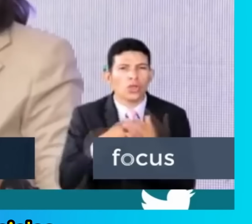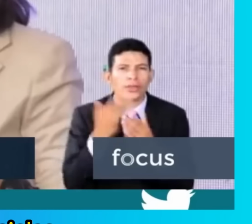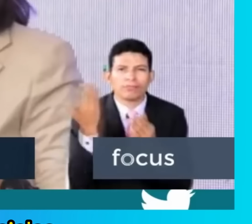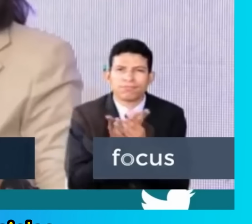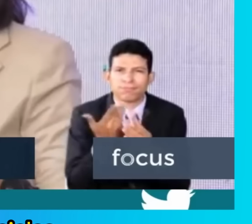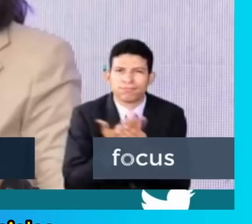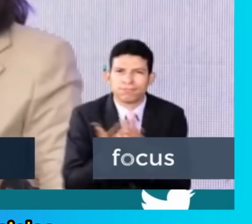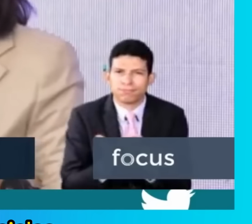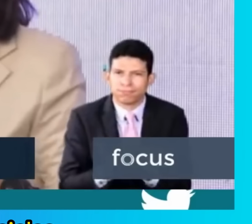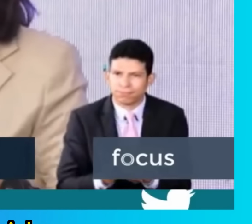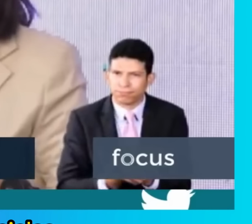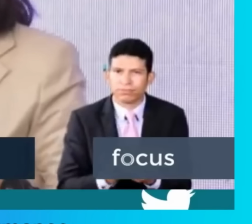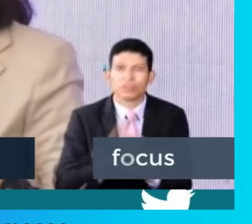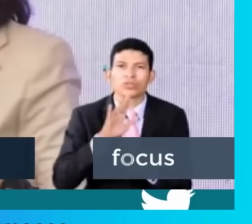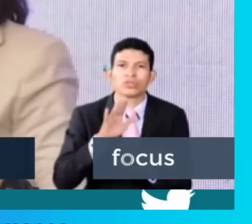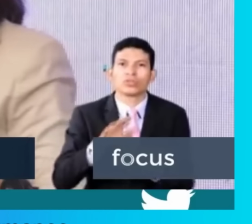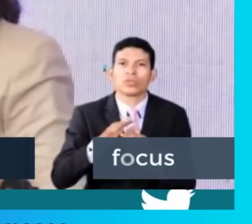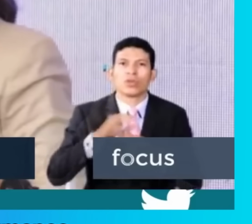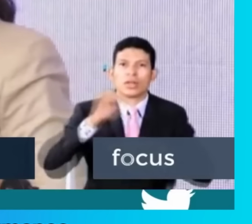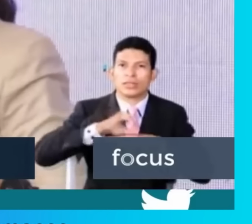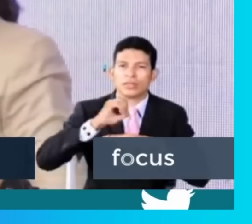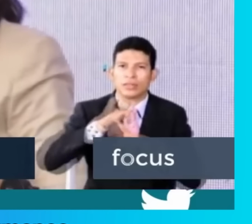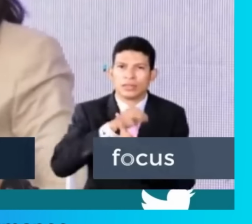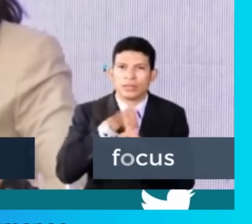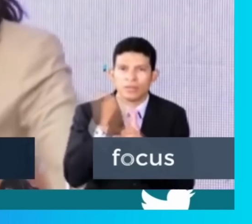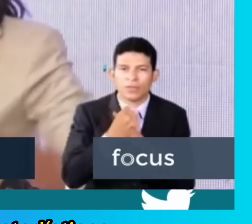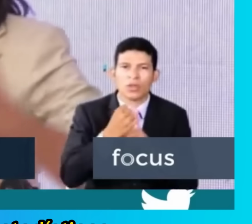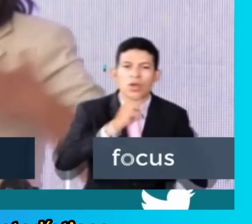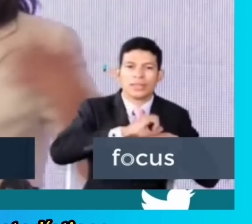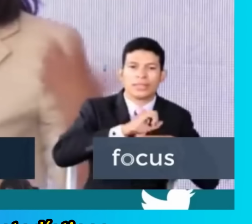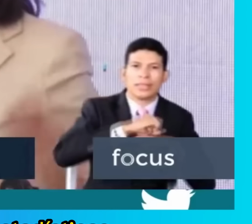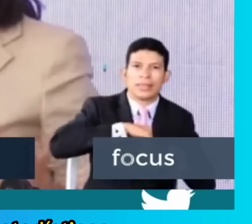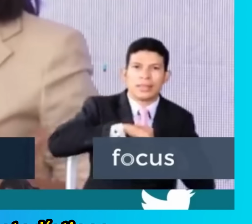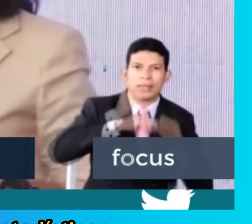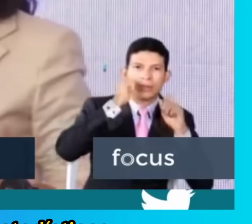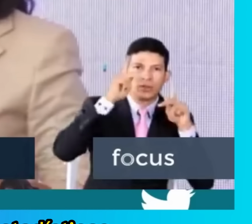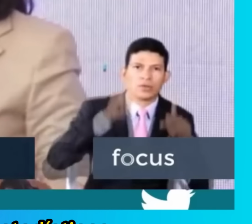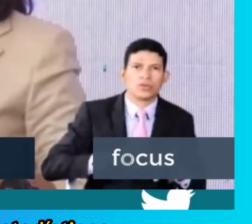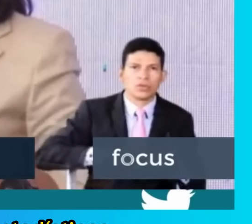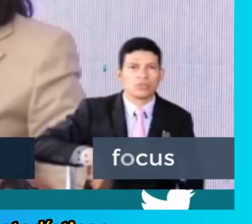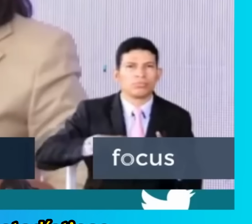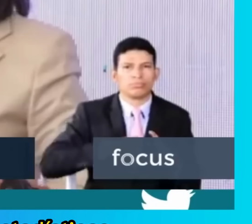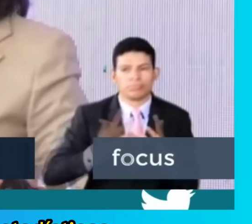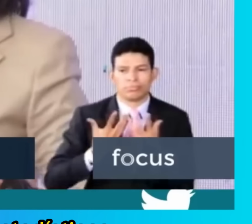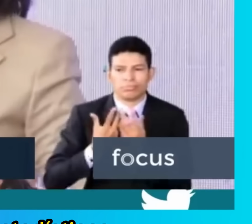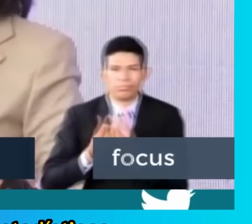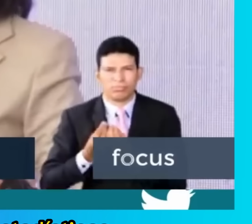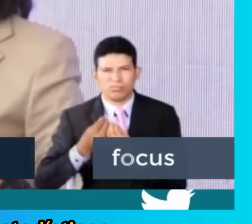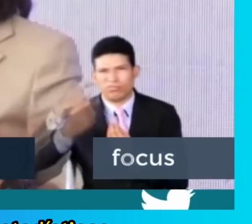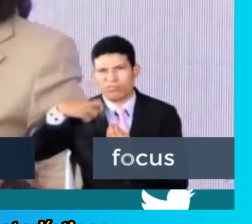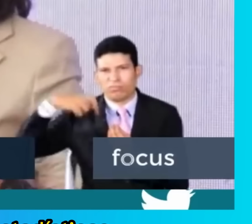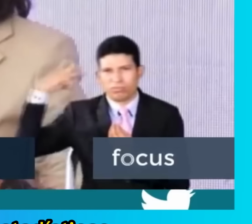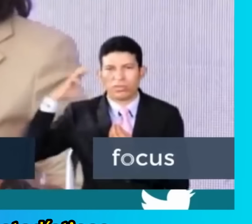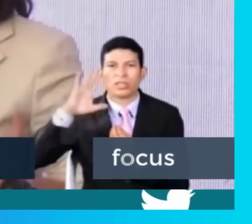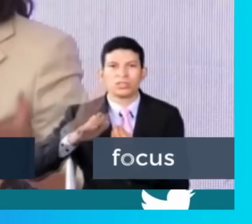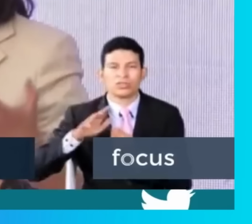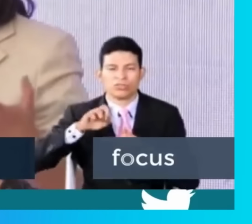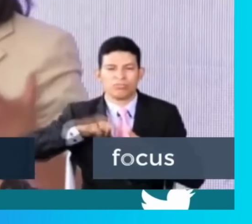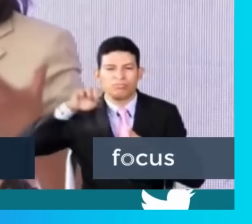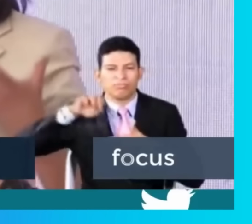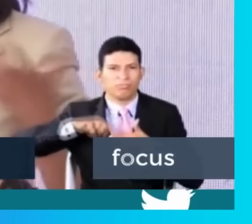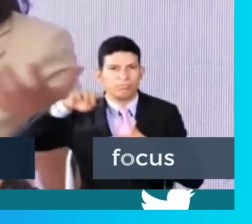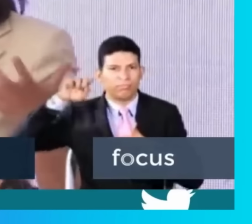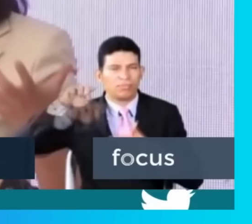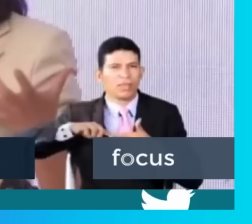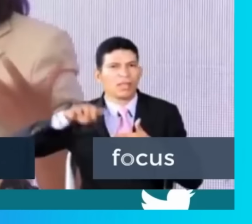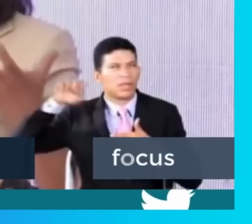que tenían las organizaciones sociales, las organizaciones de derechos humanos, montamos con un equipo experto en estadísticas